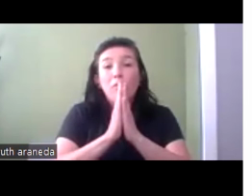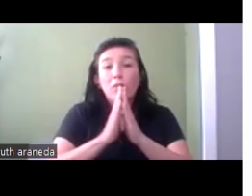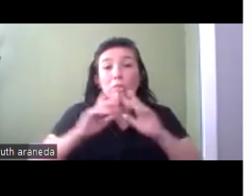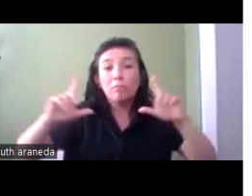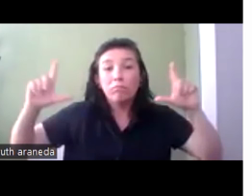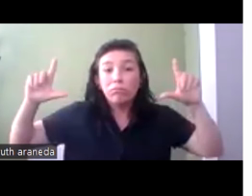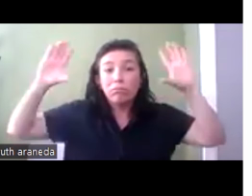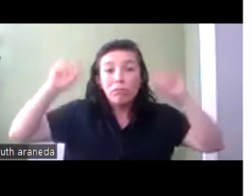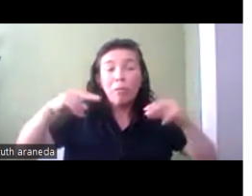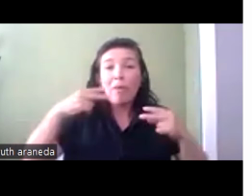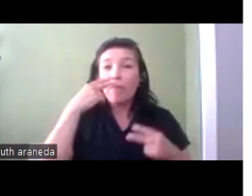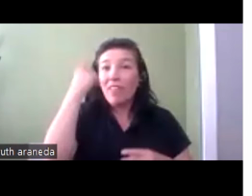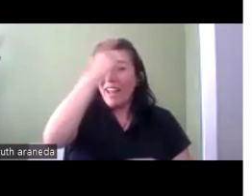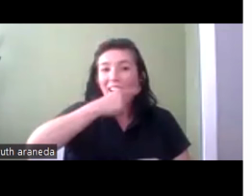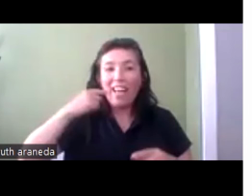veamos.